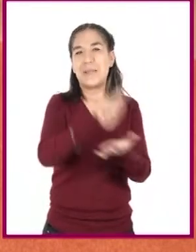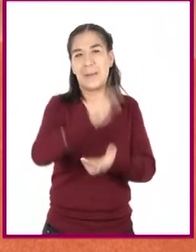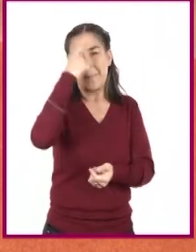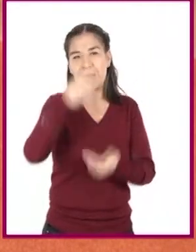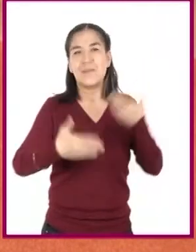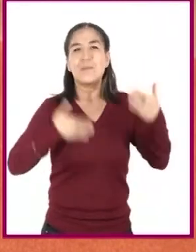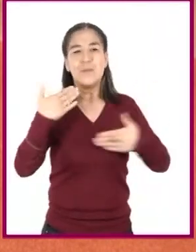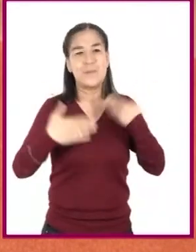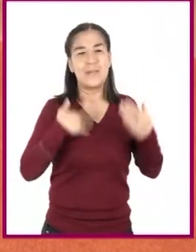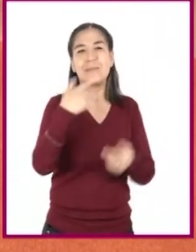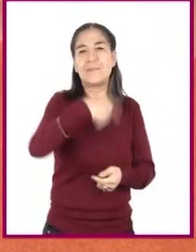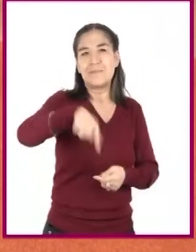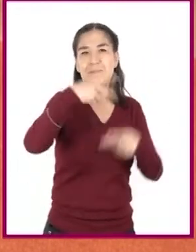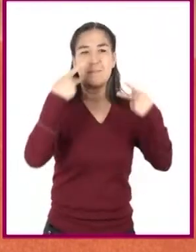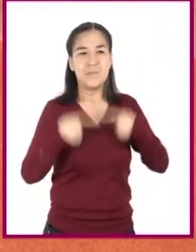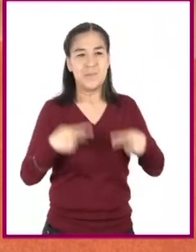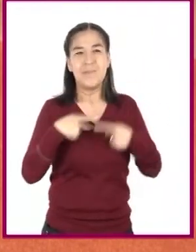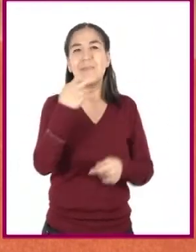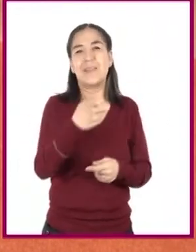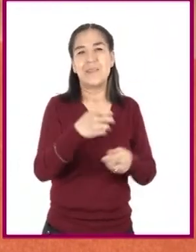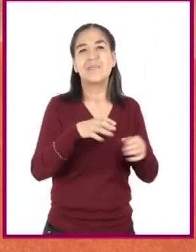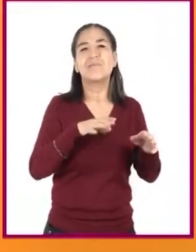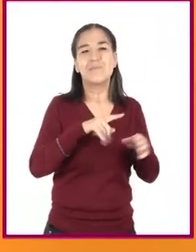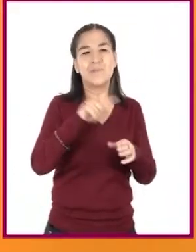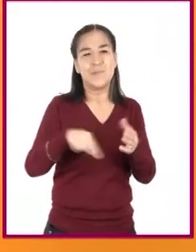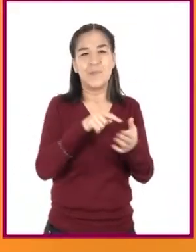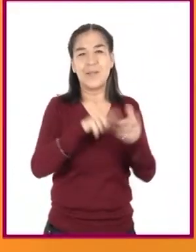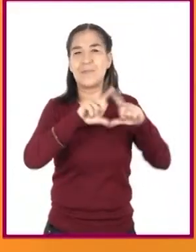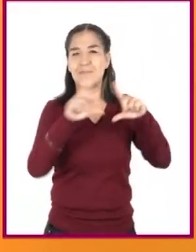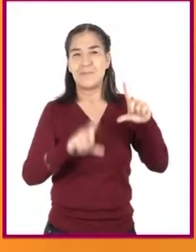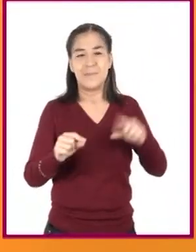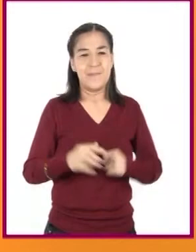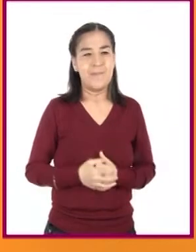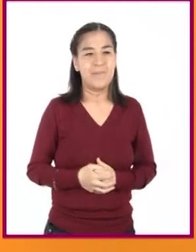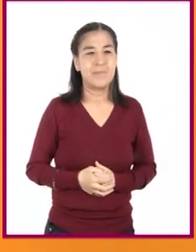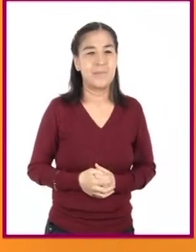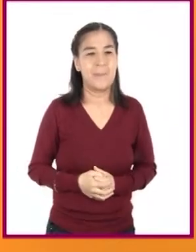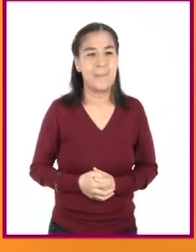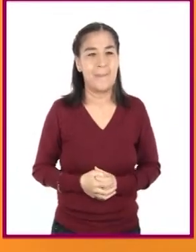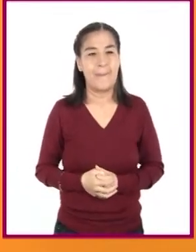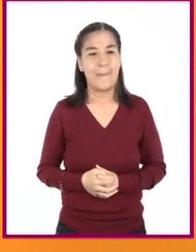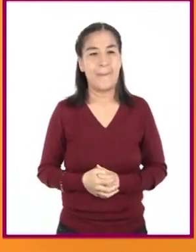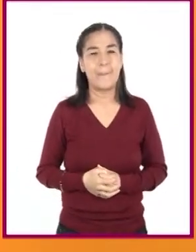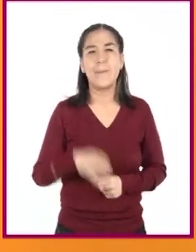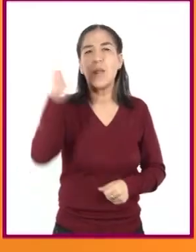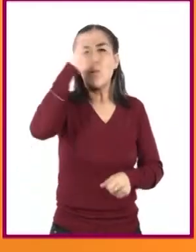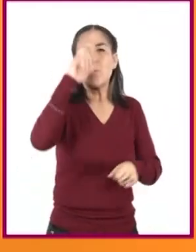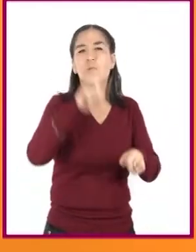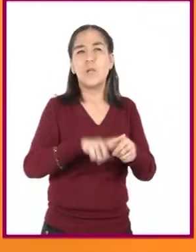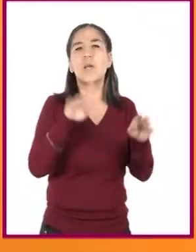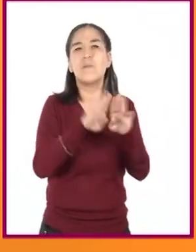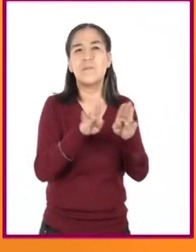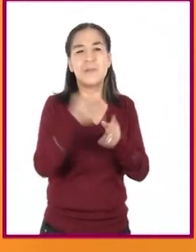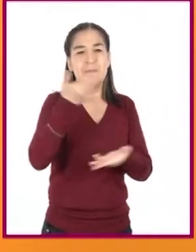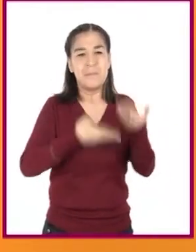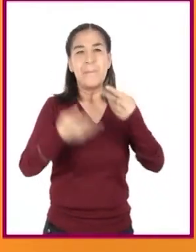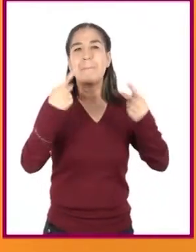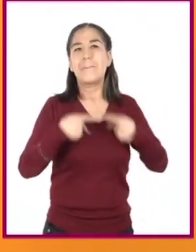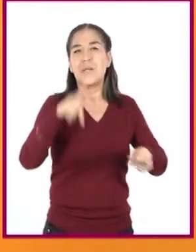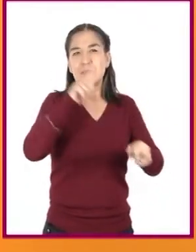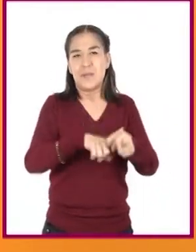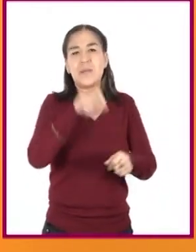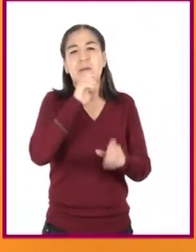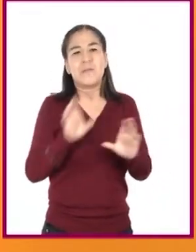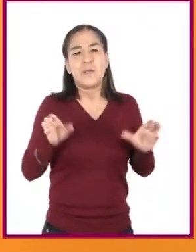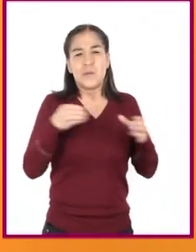la convivencia de los habitantes de este territorio. La cultura influye en la identidad personal y colectiva. En ella se